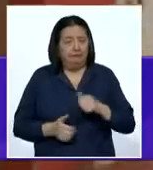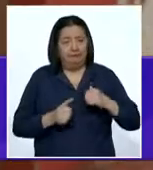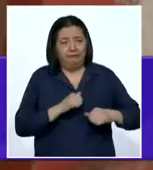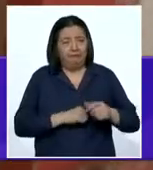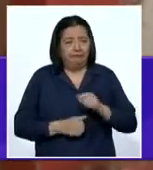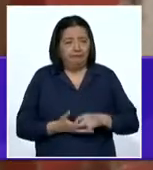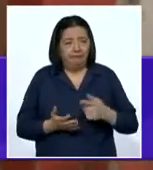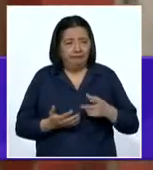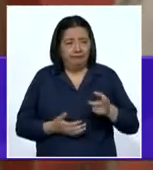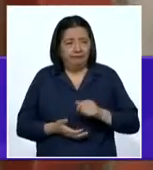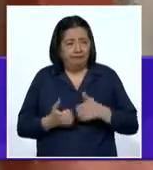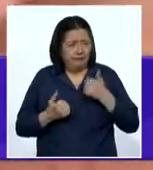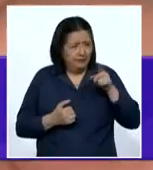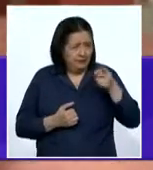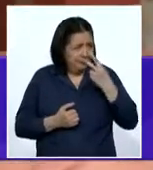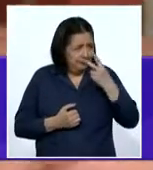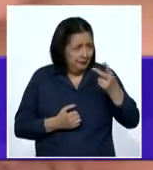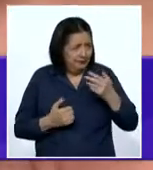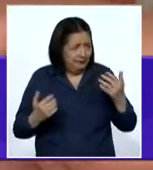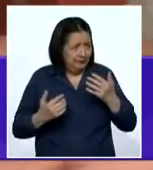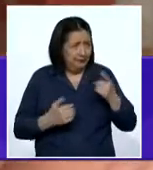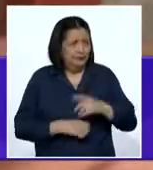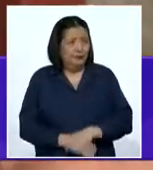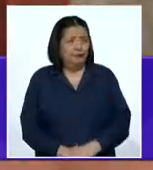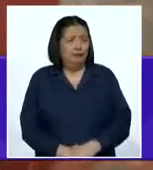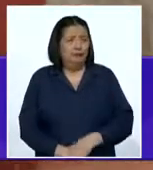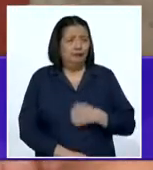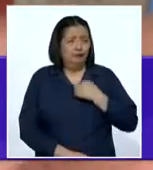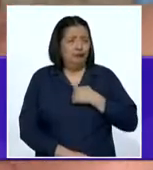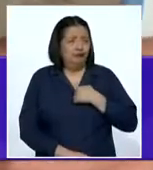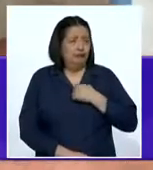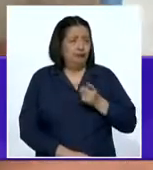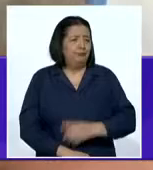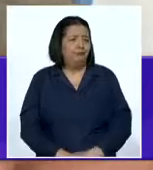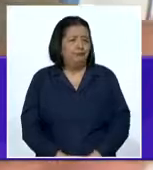dolorosa como lo que están viviendo. Se les ve asustadísimos, pobres.